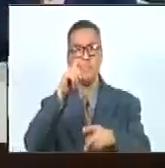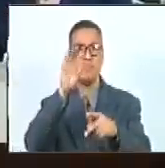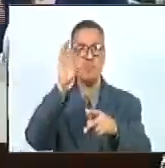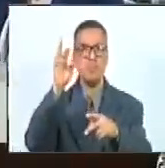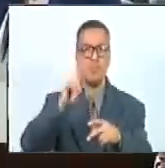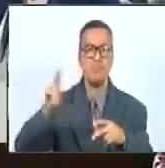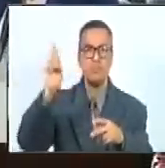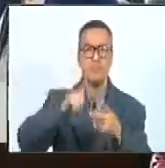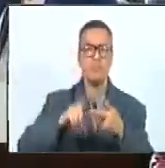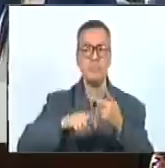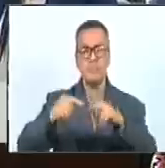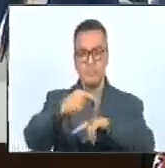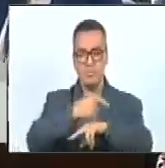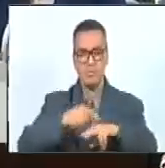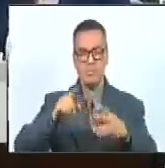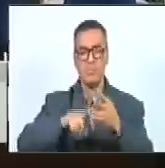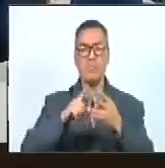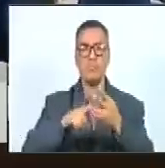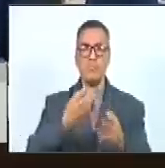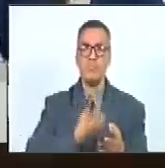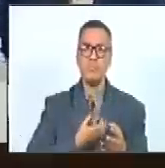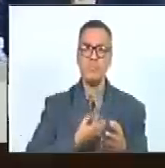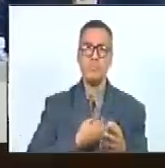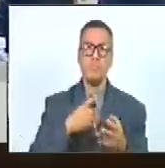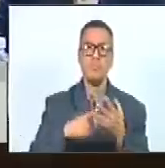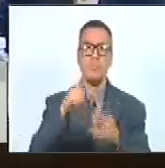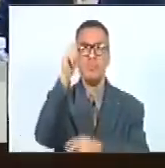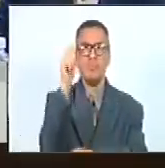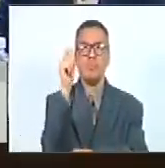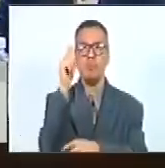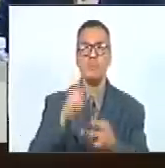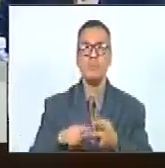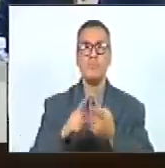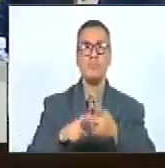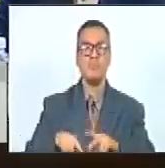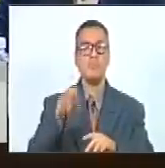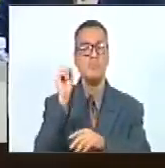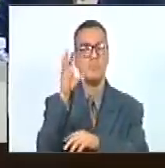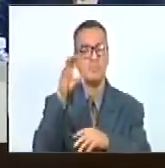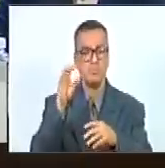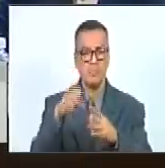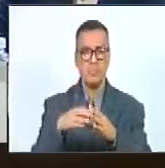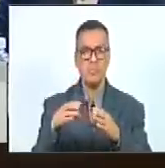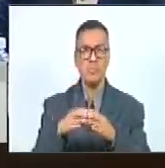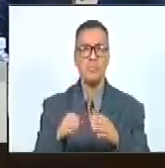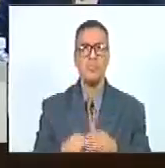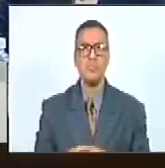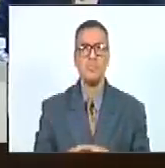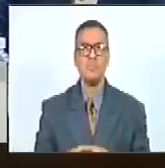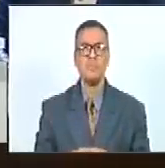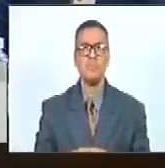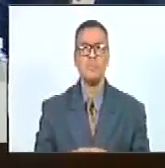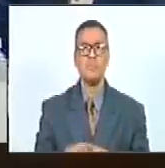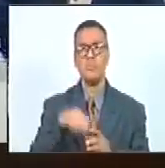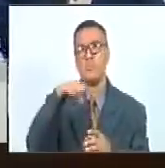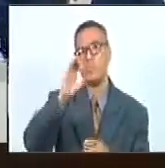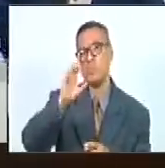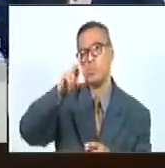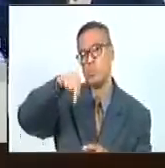a gobernadores, alcaldes, diputados, concejales, el CNE